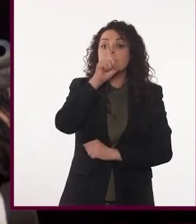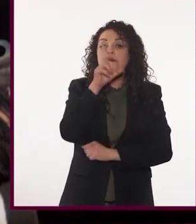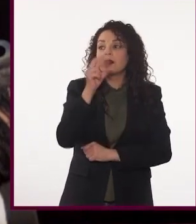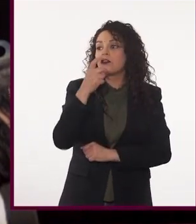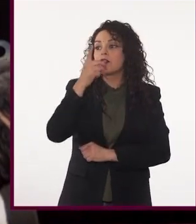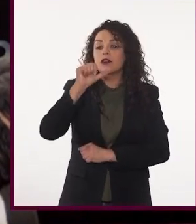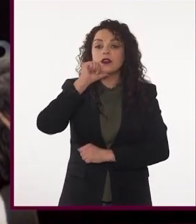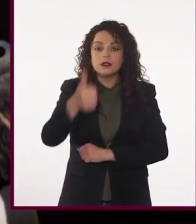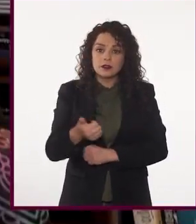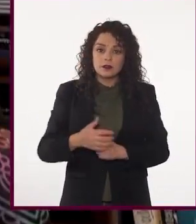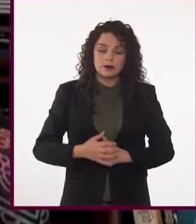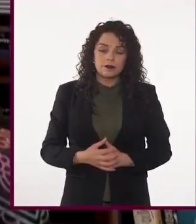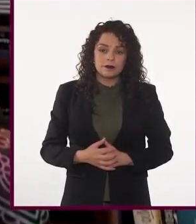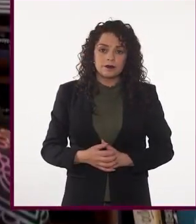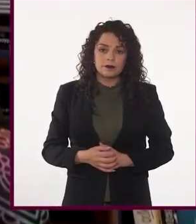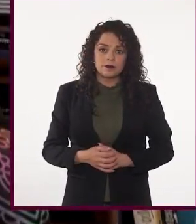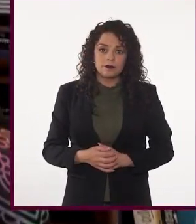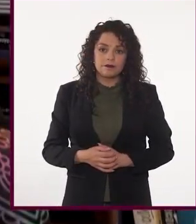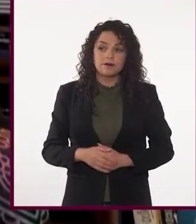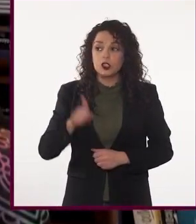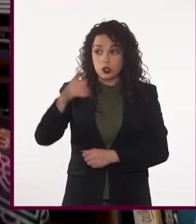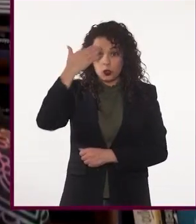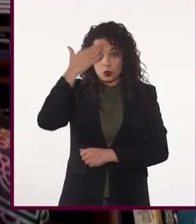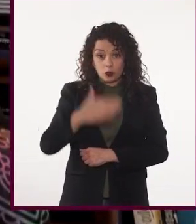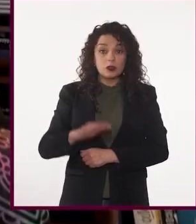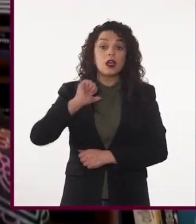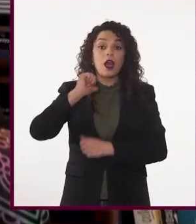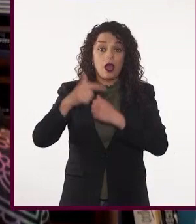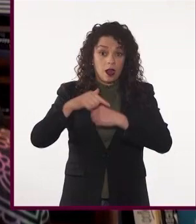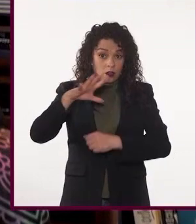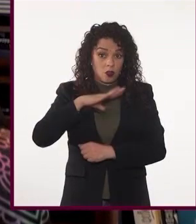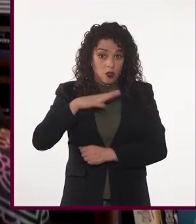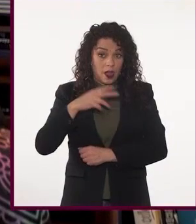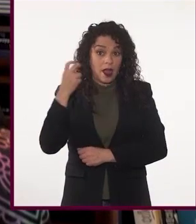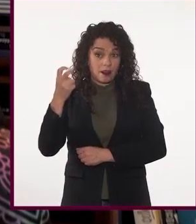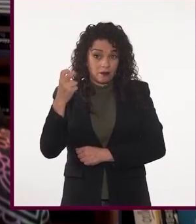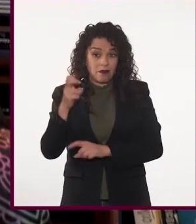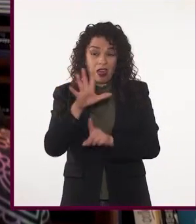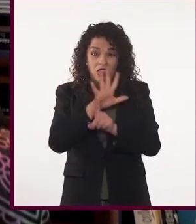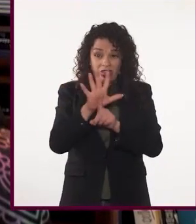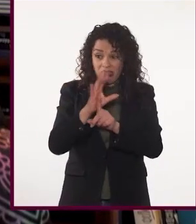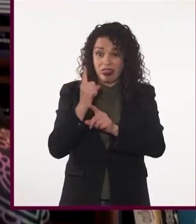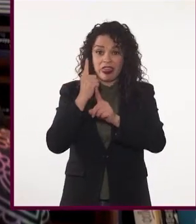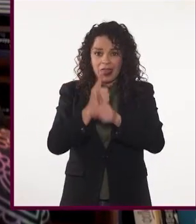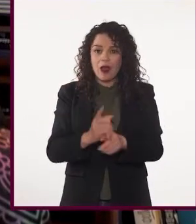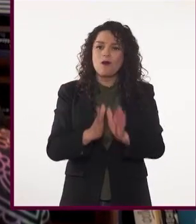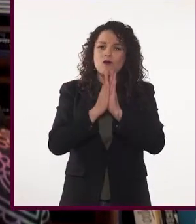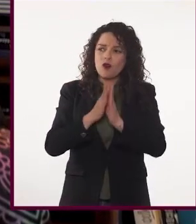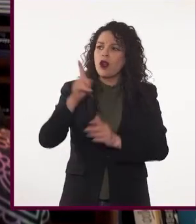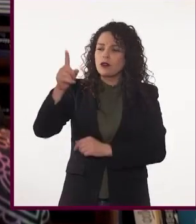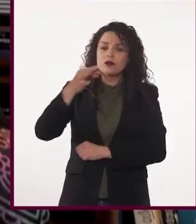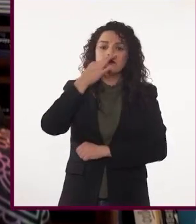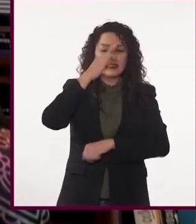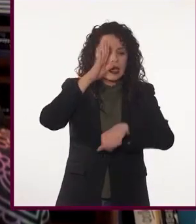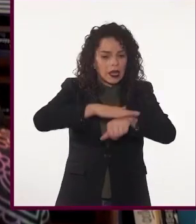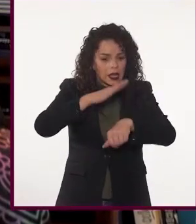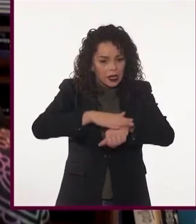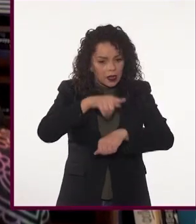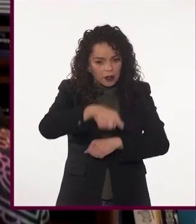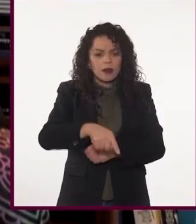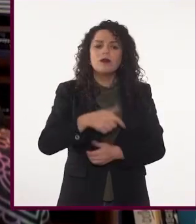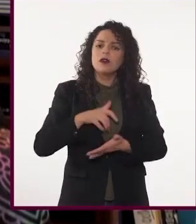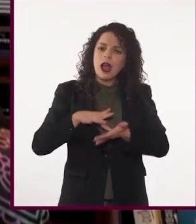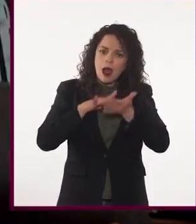o levantar la voz. Si sabes de un caso de acoso u hostigamiento sexual, hazlo saber a la persona agredida y apóyala